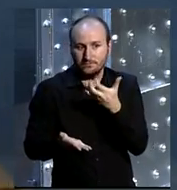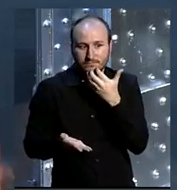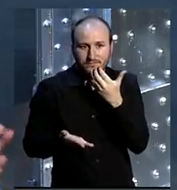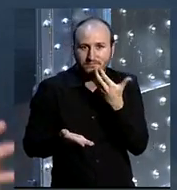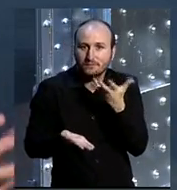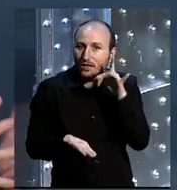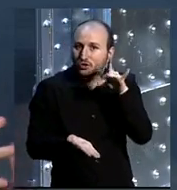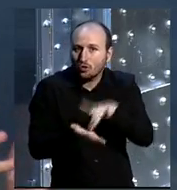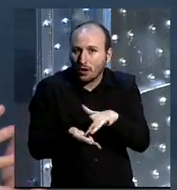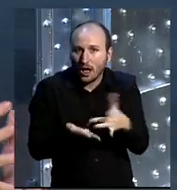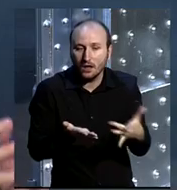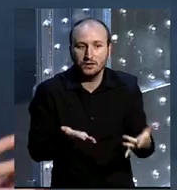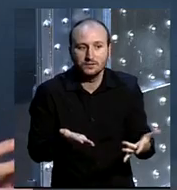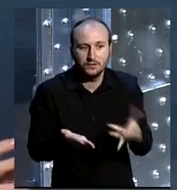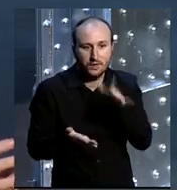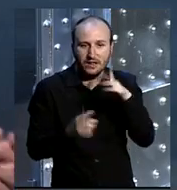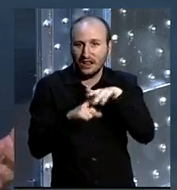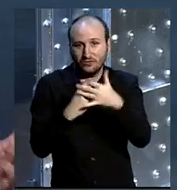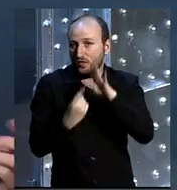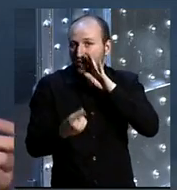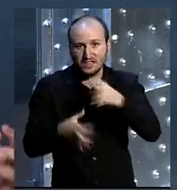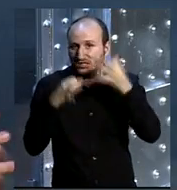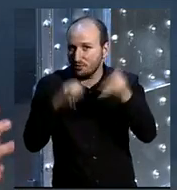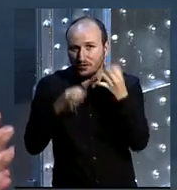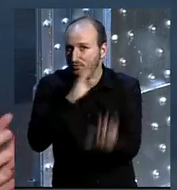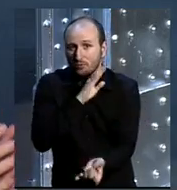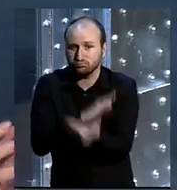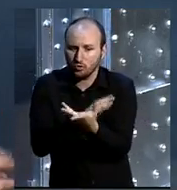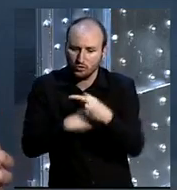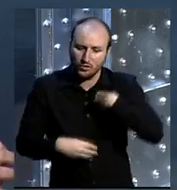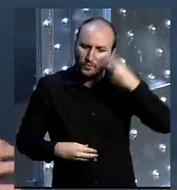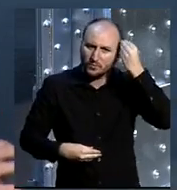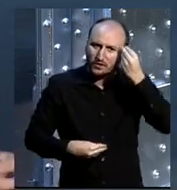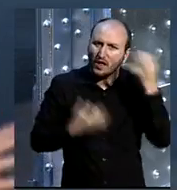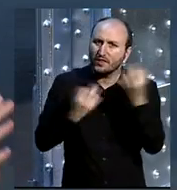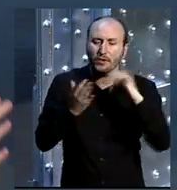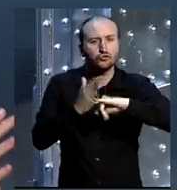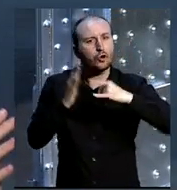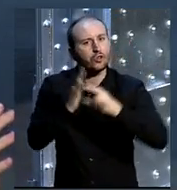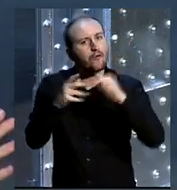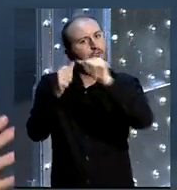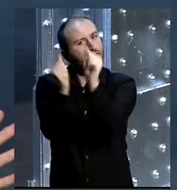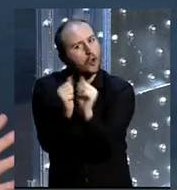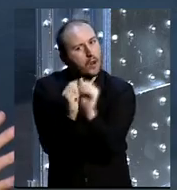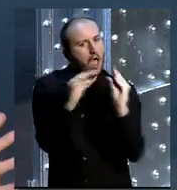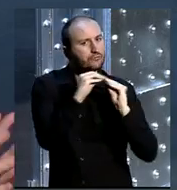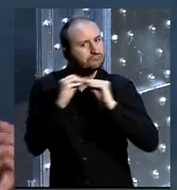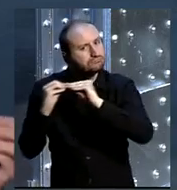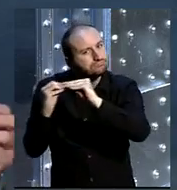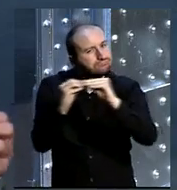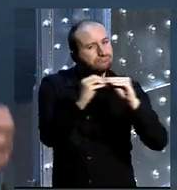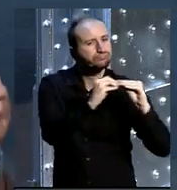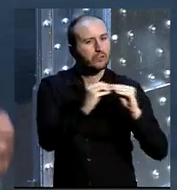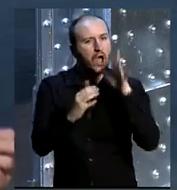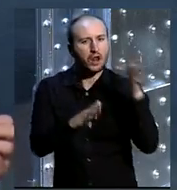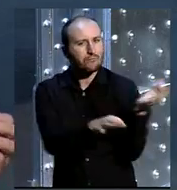hace en esos casos, ¿no? Yo creo que habría que buscar fórmulas mucho más sintéticas y